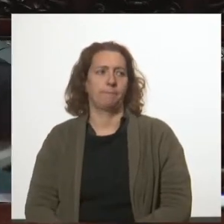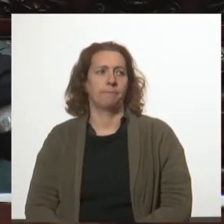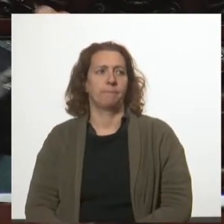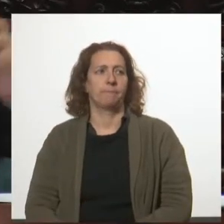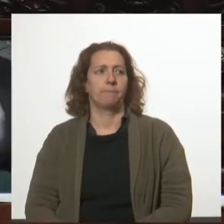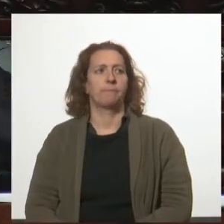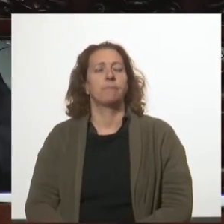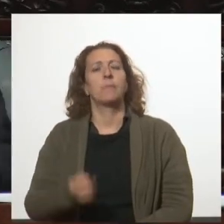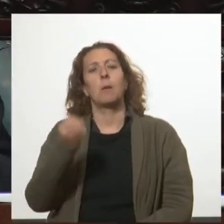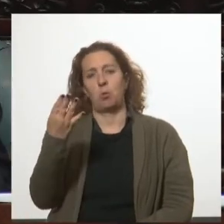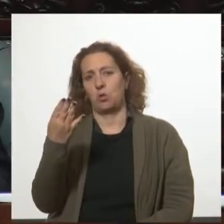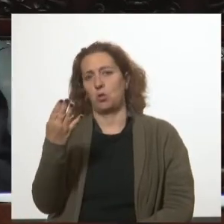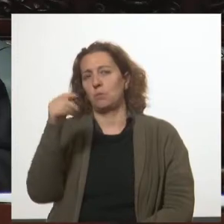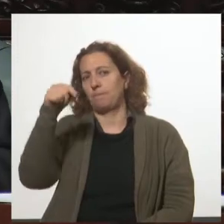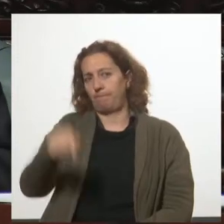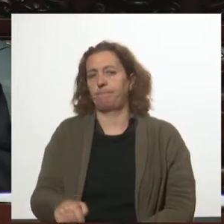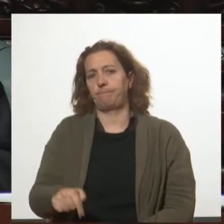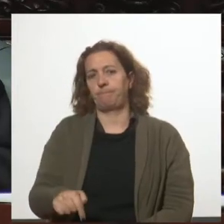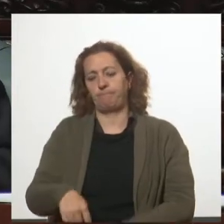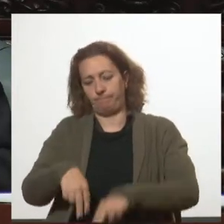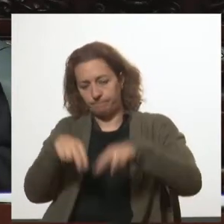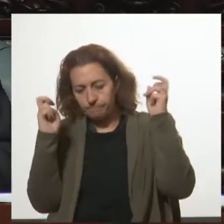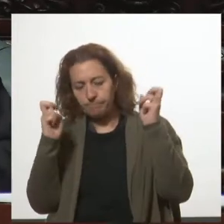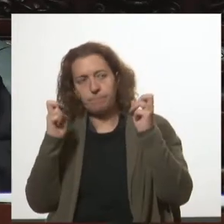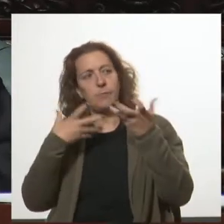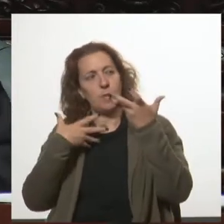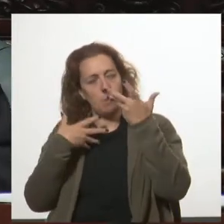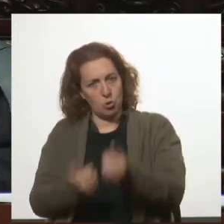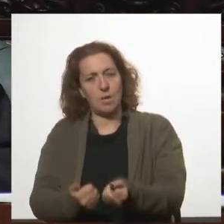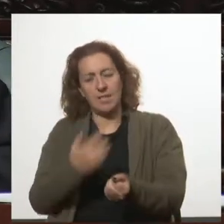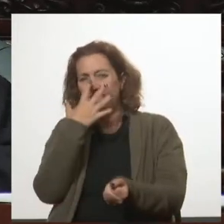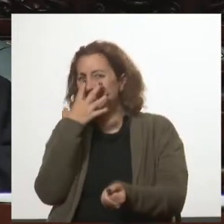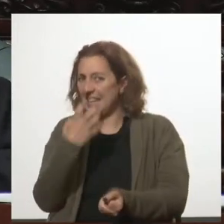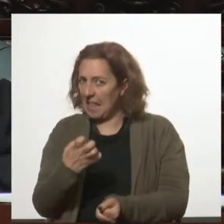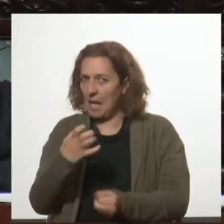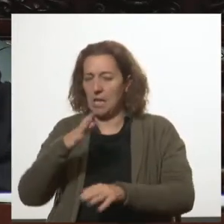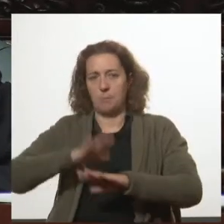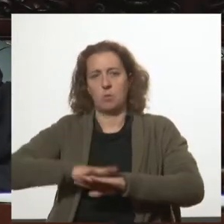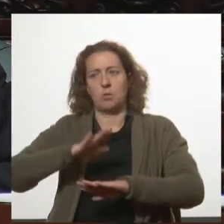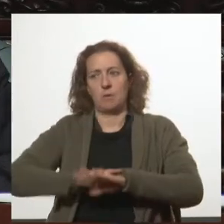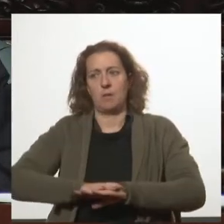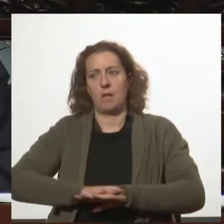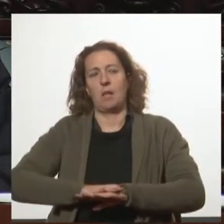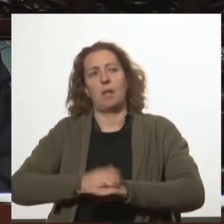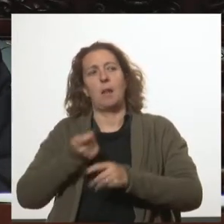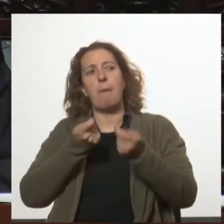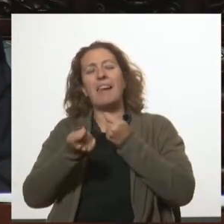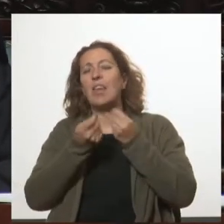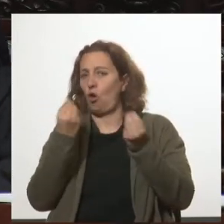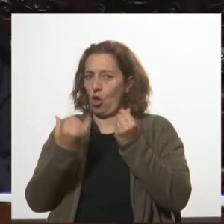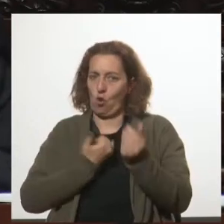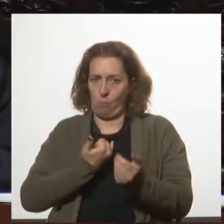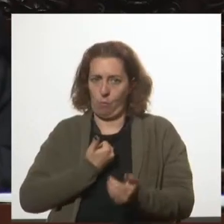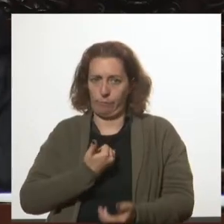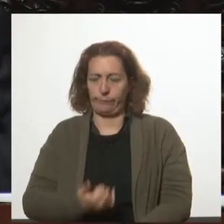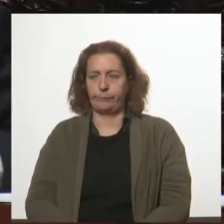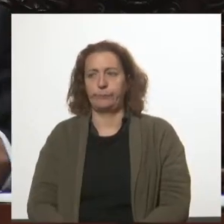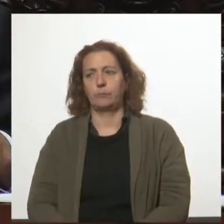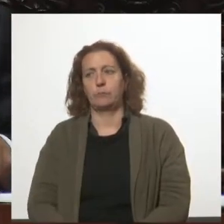por lo tanto acá vamos a investigar y vamos a apoyar desde la seriedad y la responsabilidad el manejo que se está haciendo